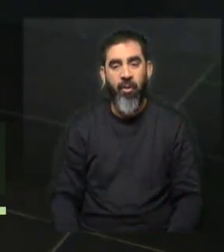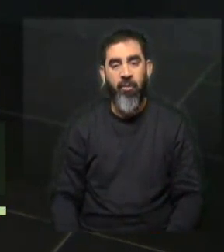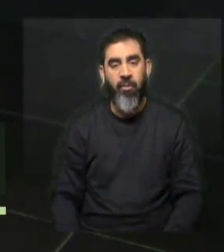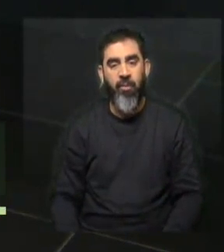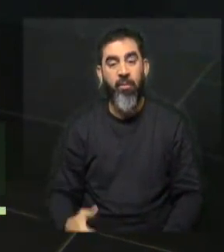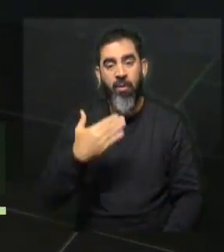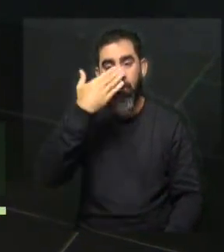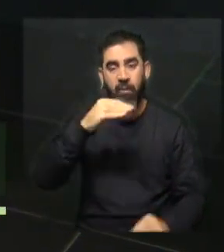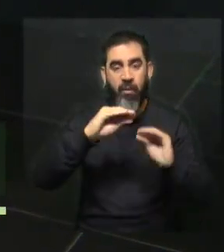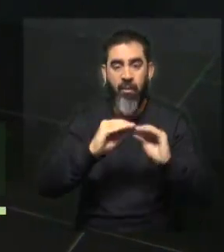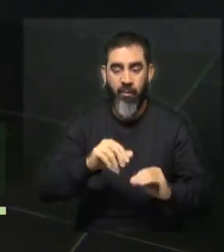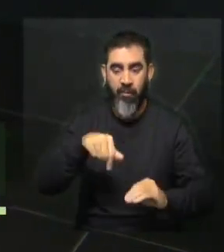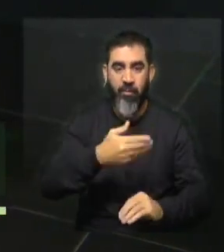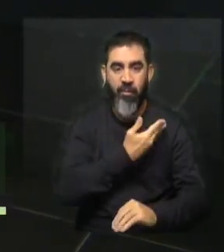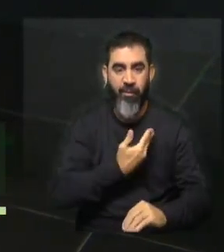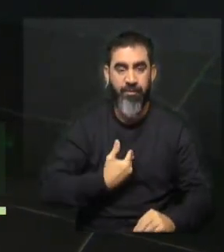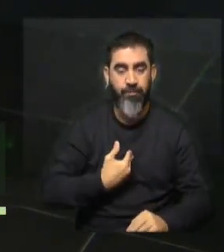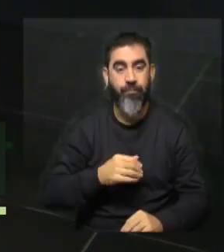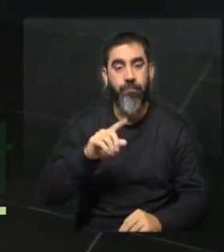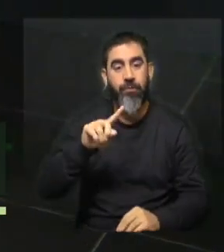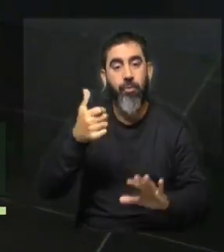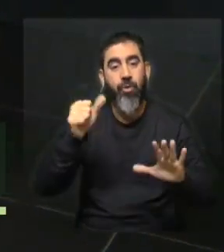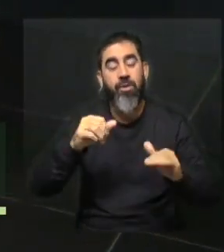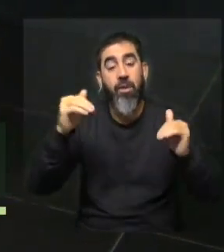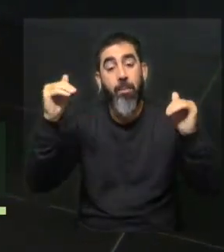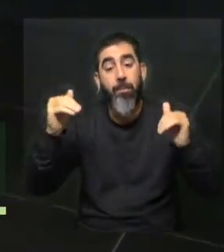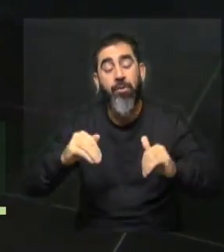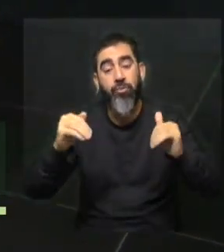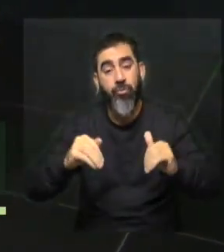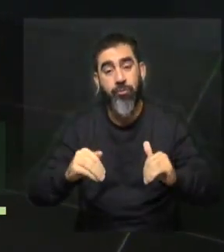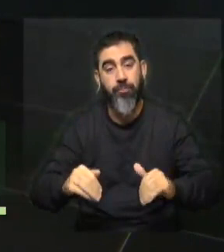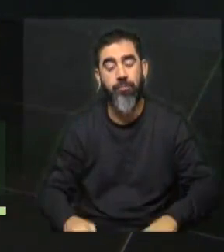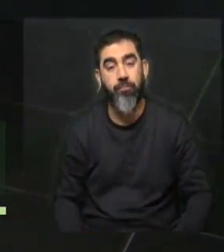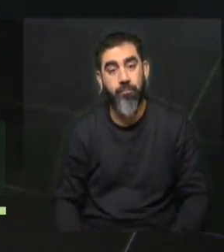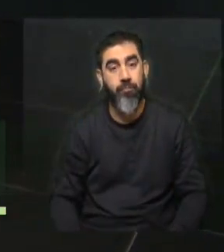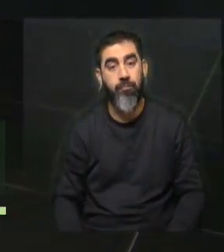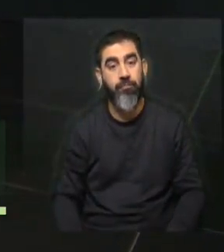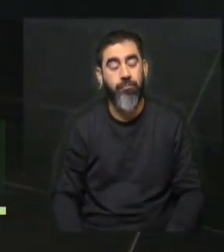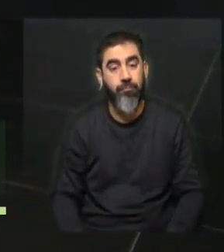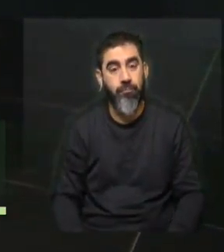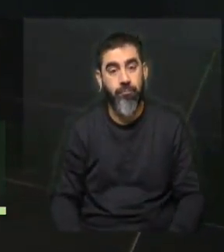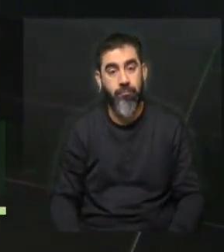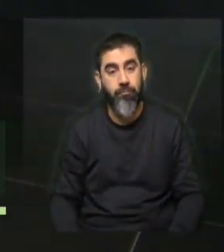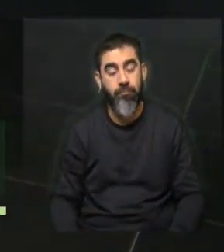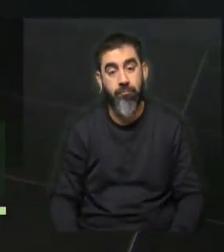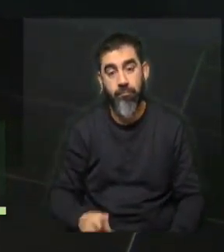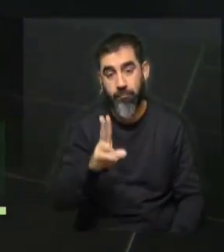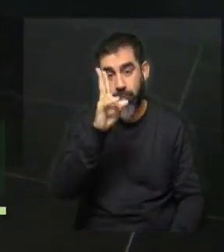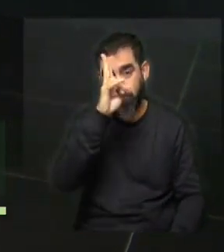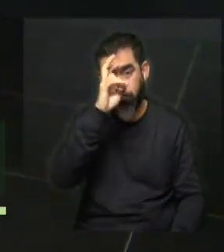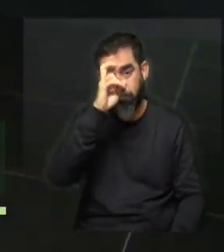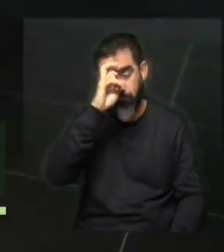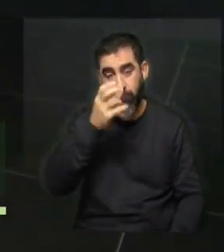esta es la última rendición de cuentas de este periodo de gobierno sí son unos 160 millones teniendo en cuenta que el hospital recibe